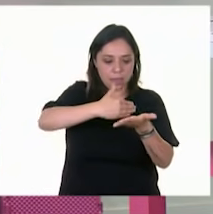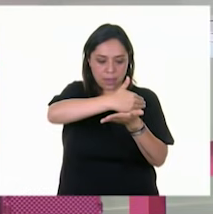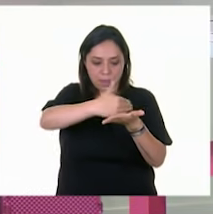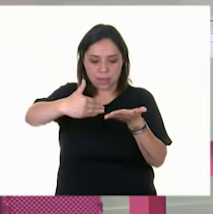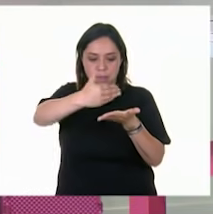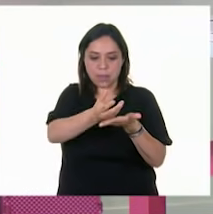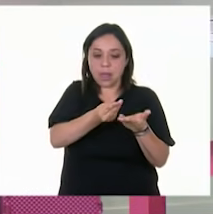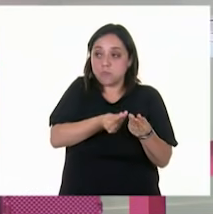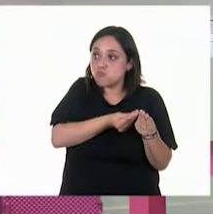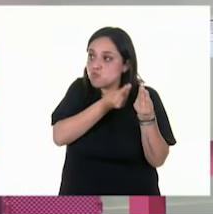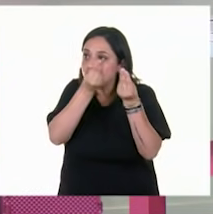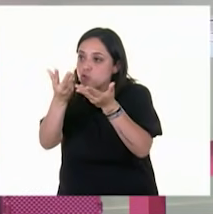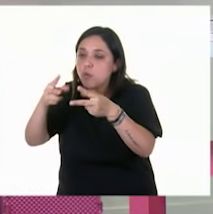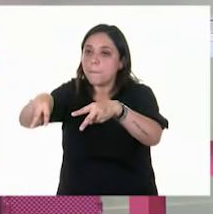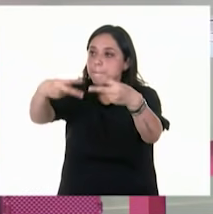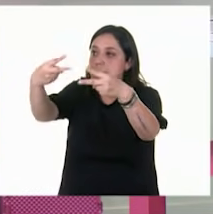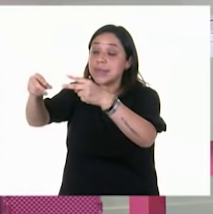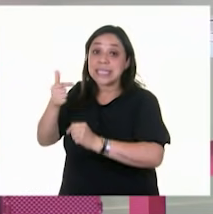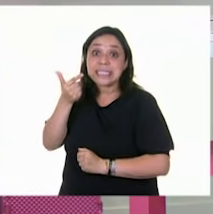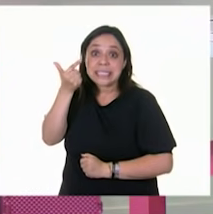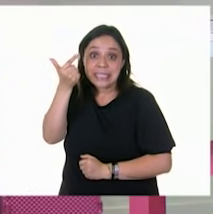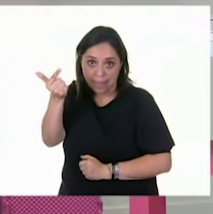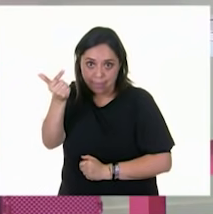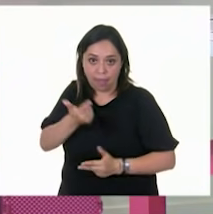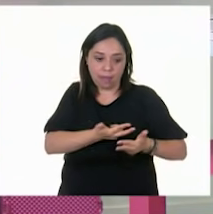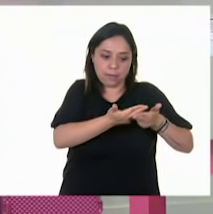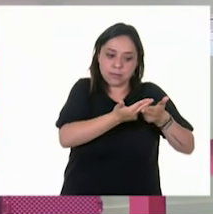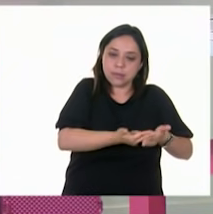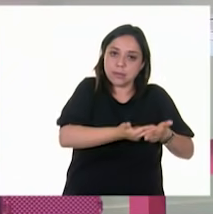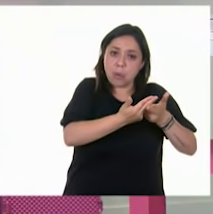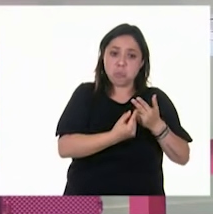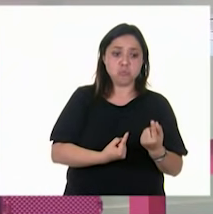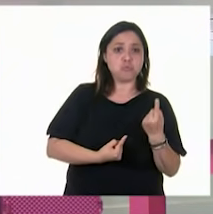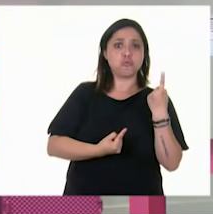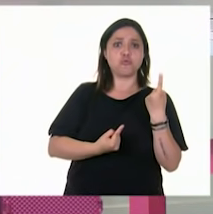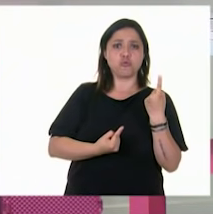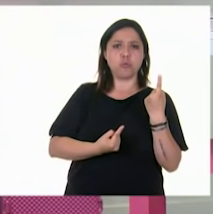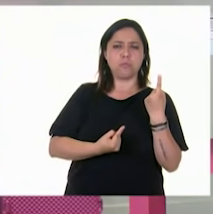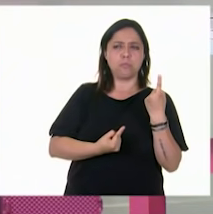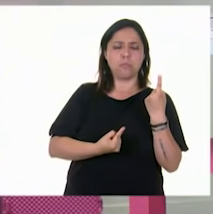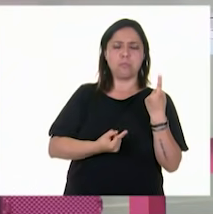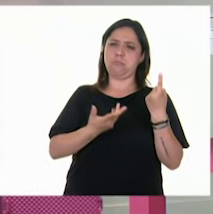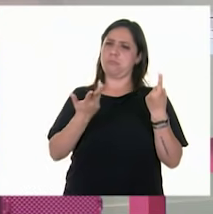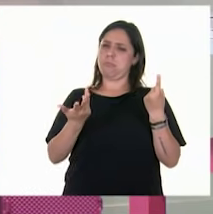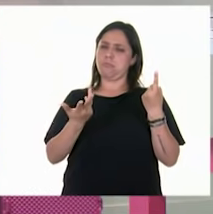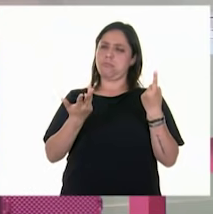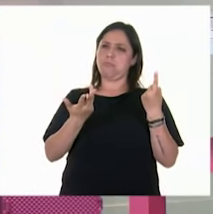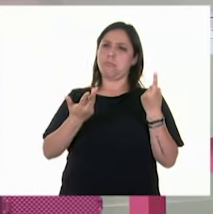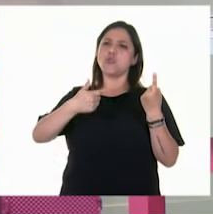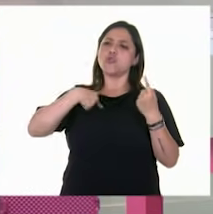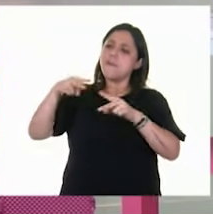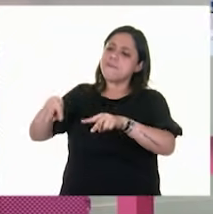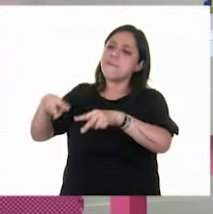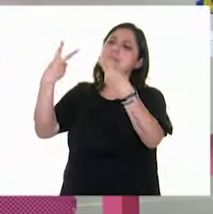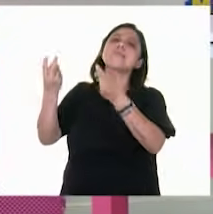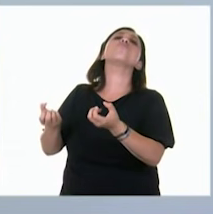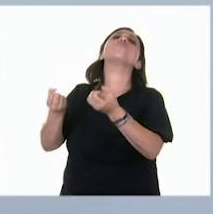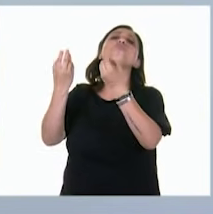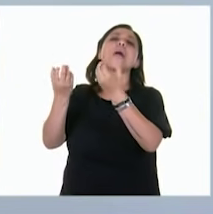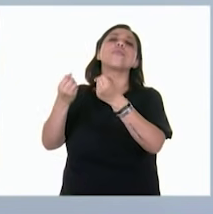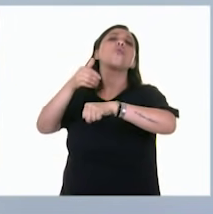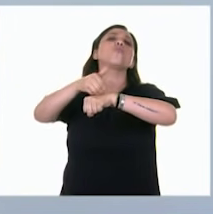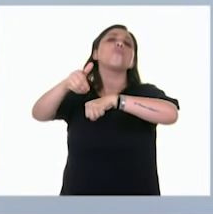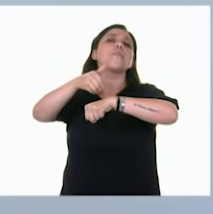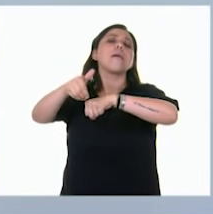me queda uno, ¿qué fracción fue la que vendí? Ah, pues eso ya lo